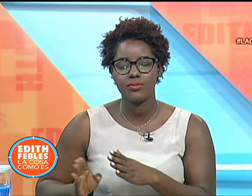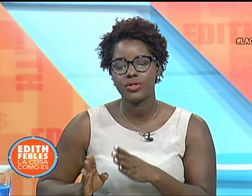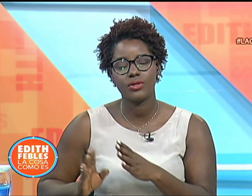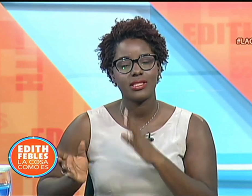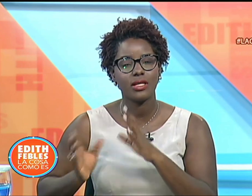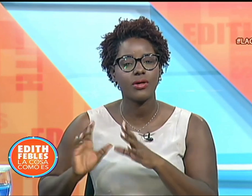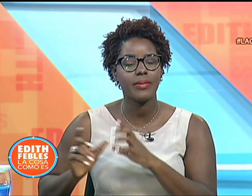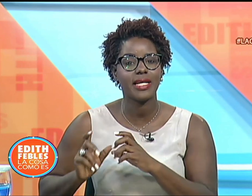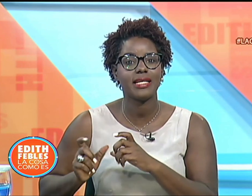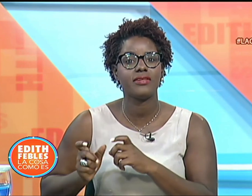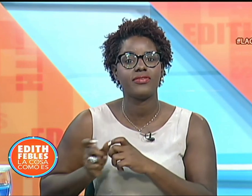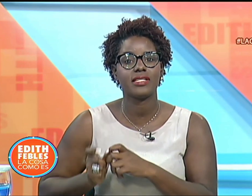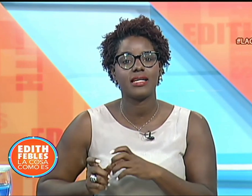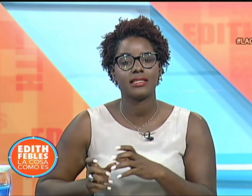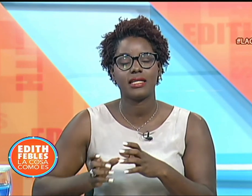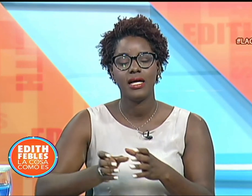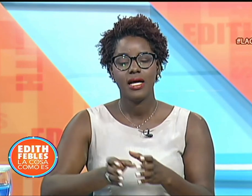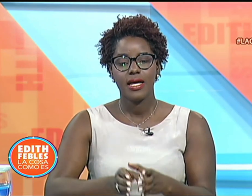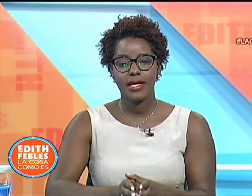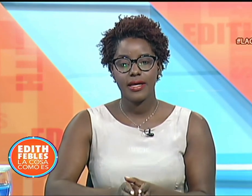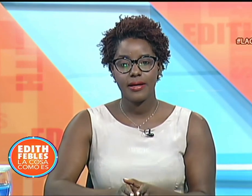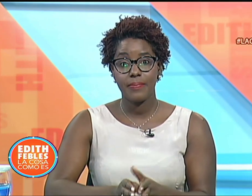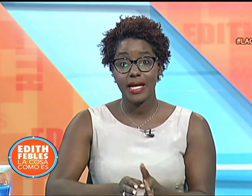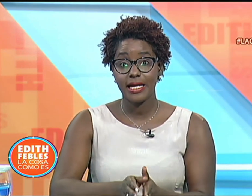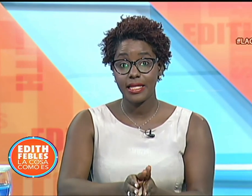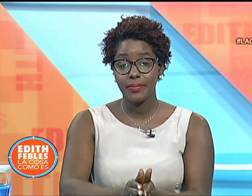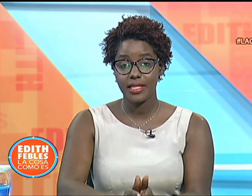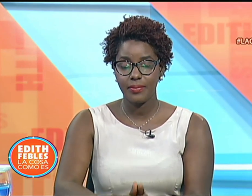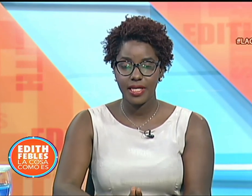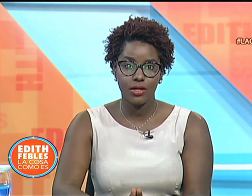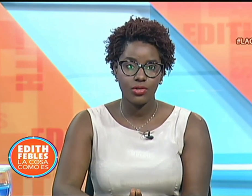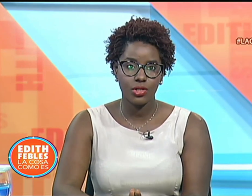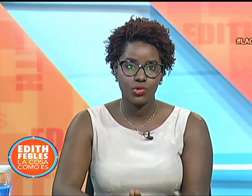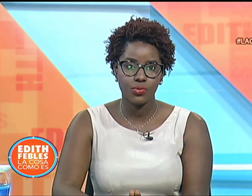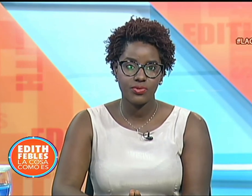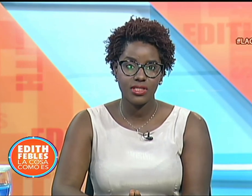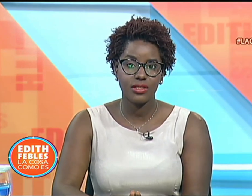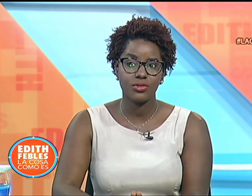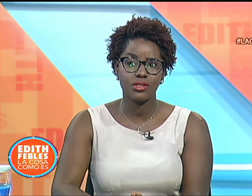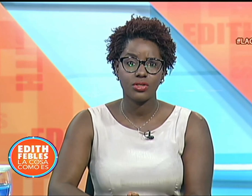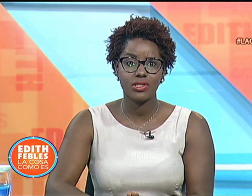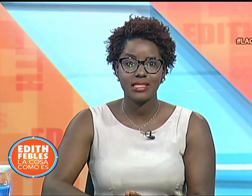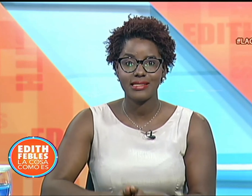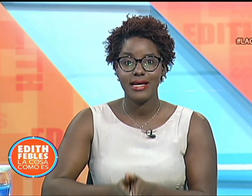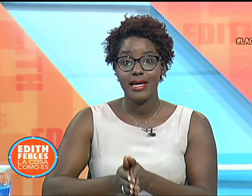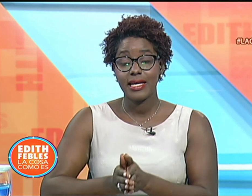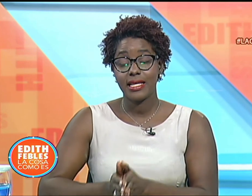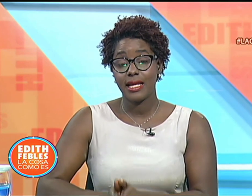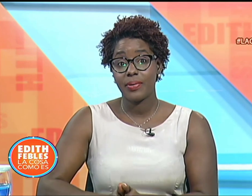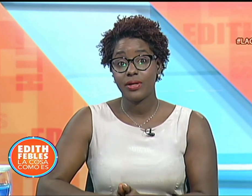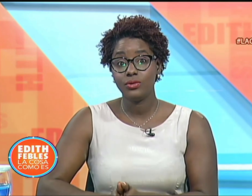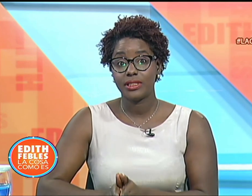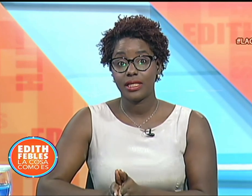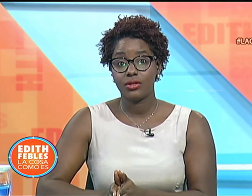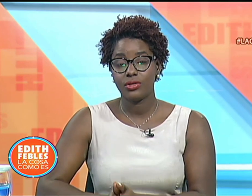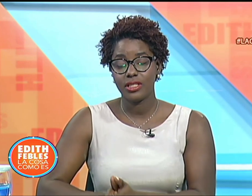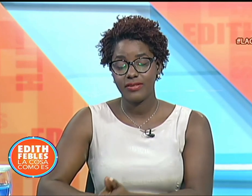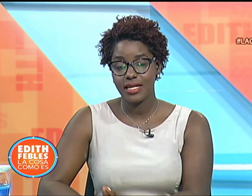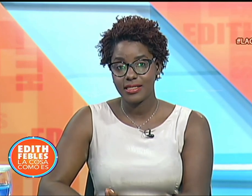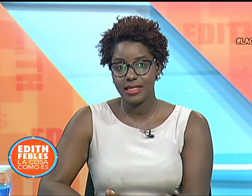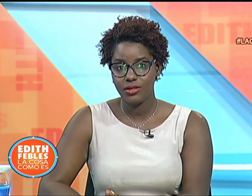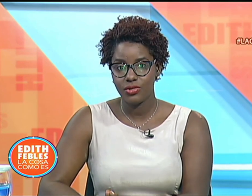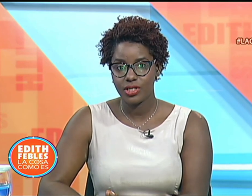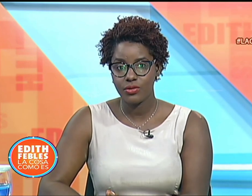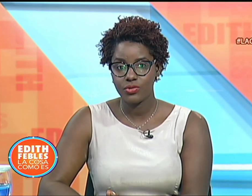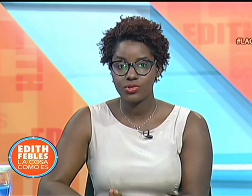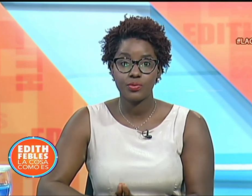10 millones, tengo que ver la cifra exacta, para el tema del manejo de los subsidios. Entonces queda la pregunta, ¿dónde van